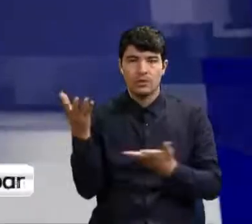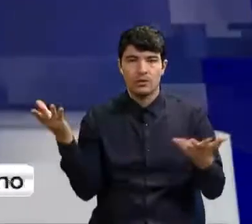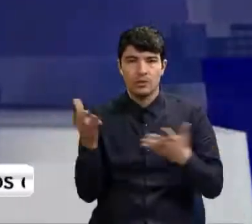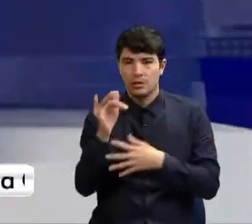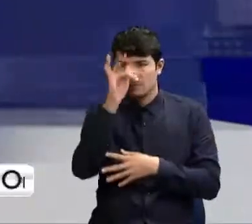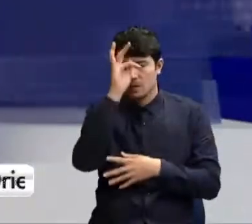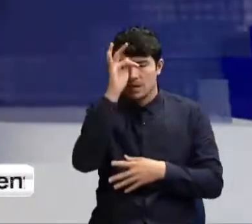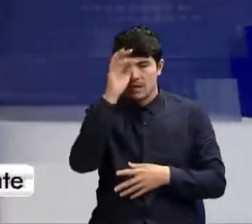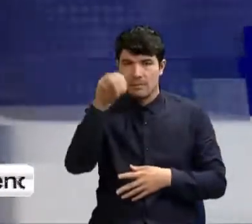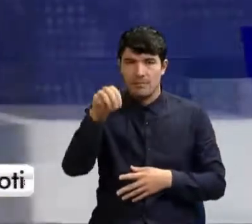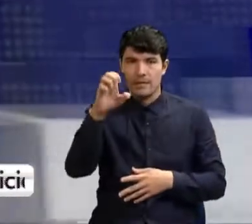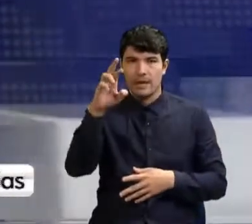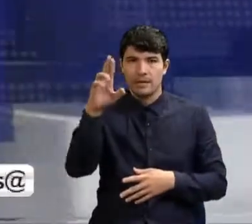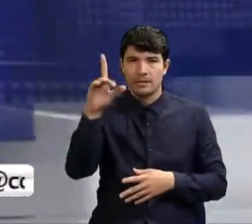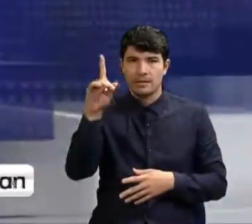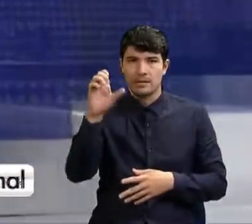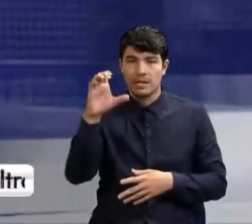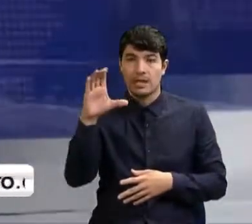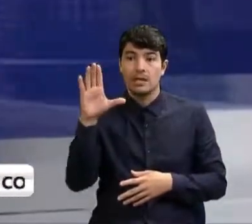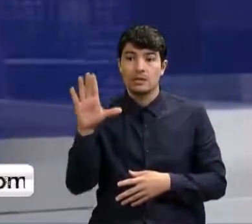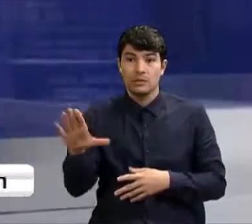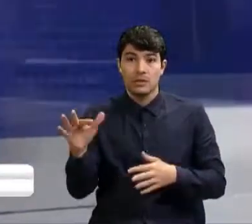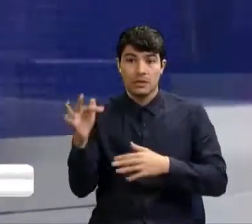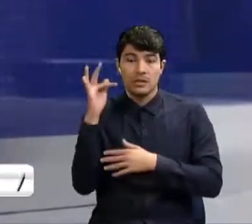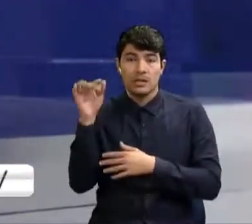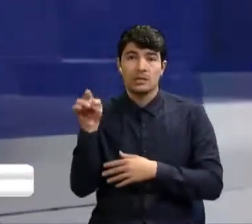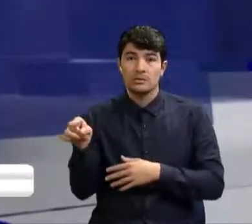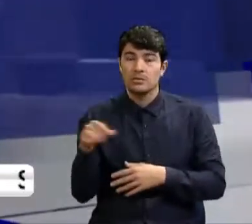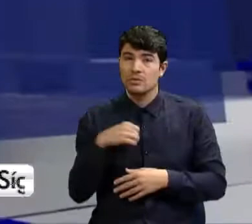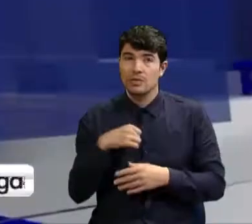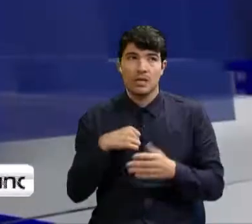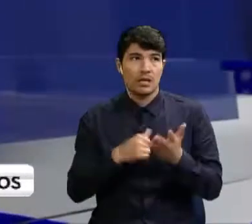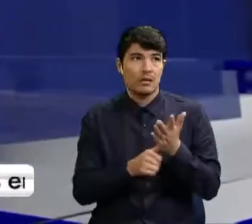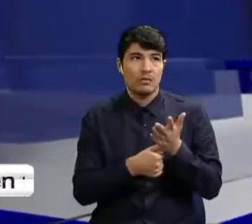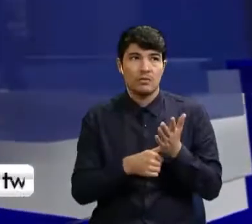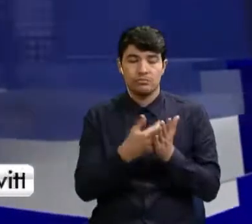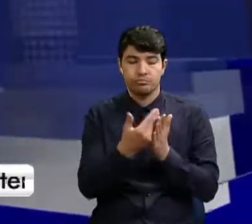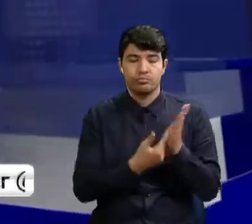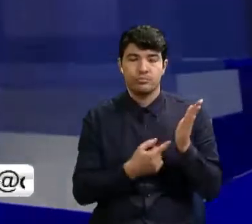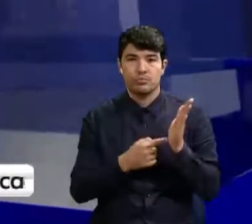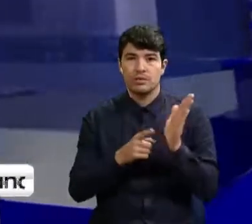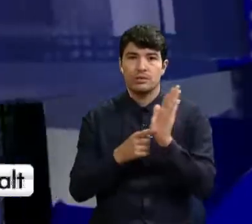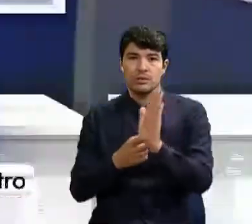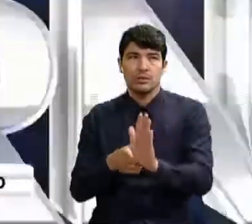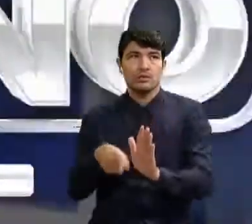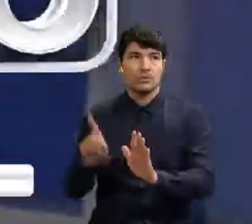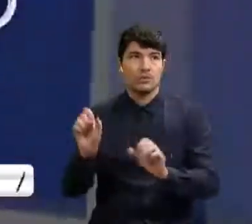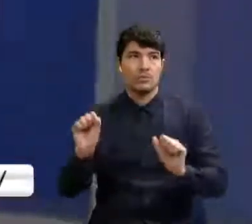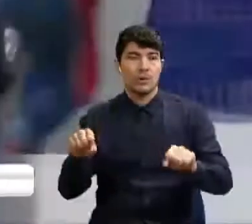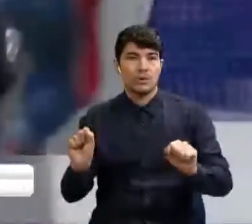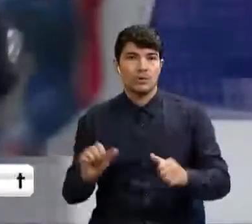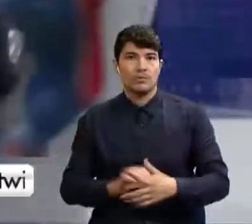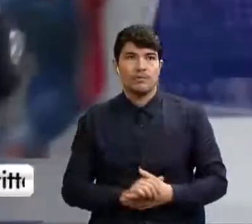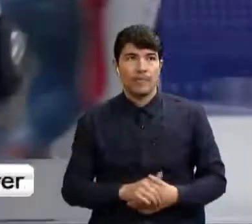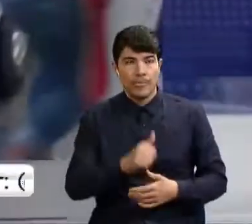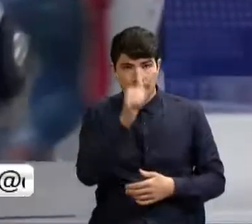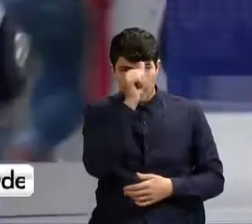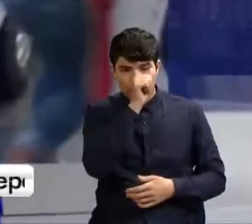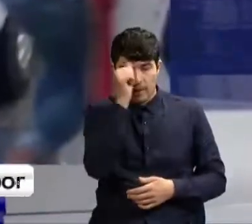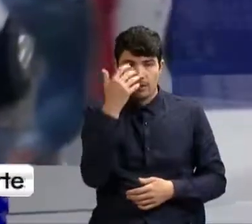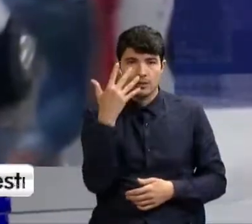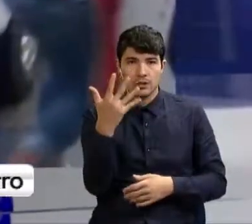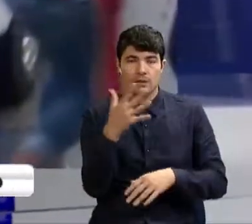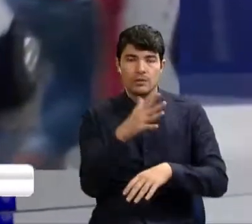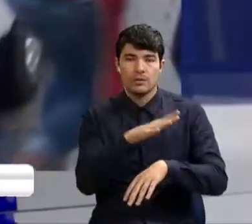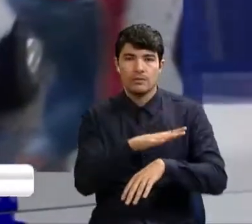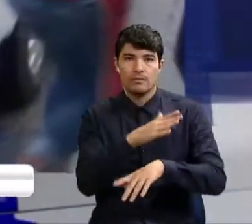la merced también los testigos nos cuentan que no presentan sus documentos al día de la respectiva motocicleta domingo 5 30